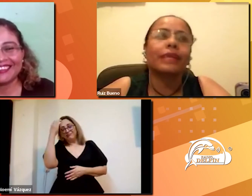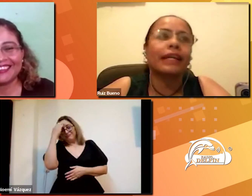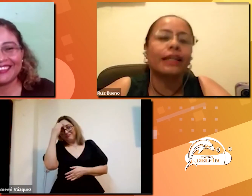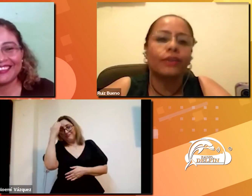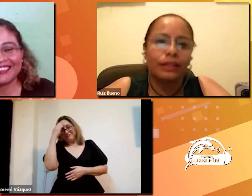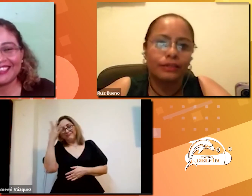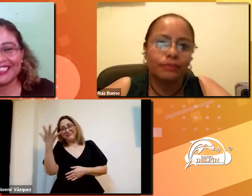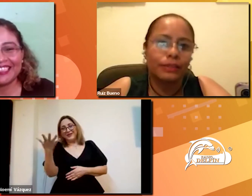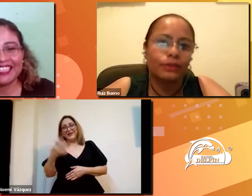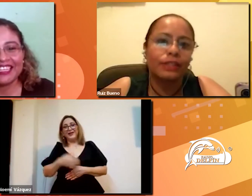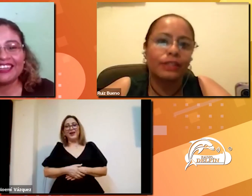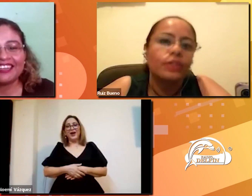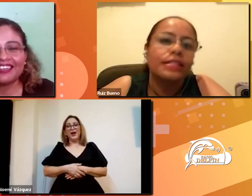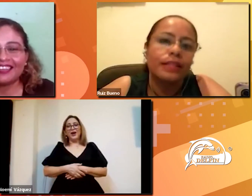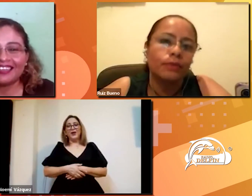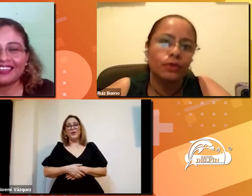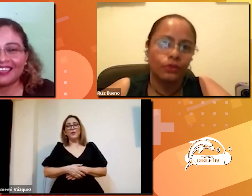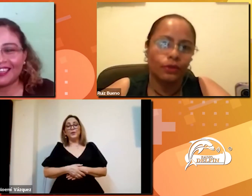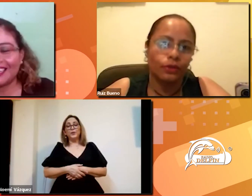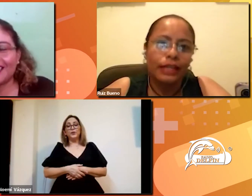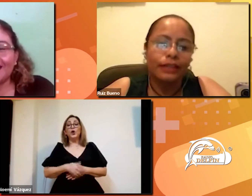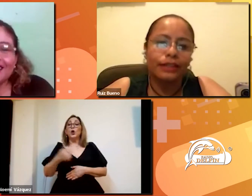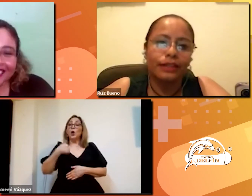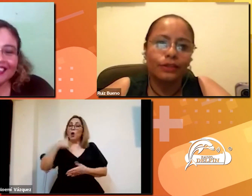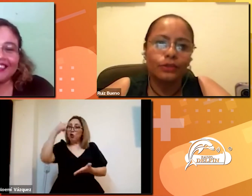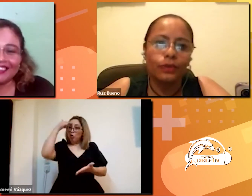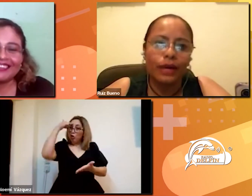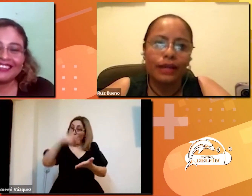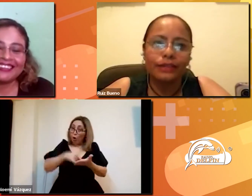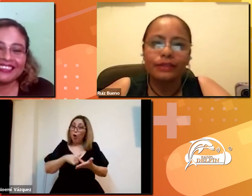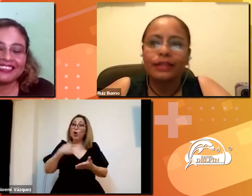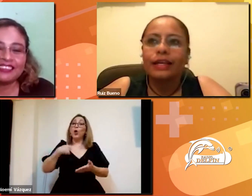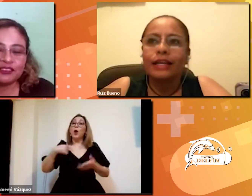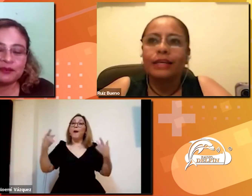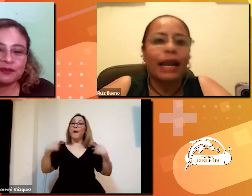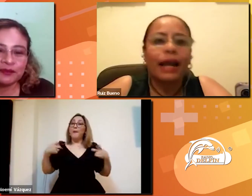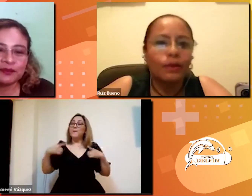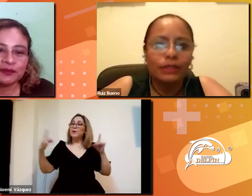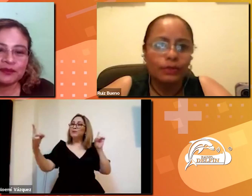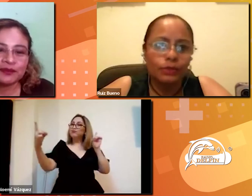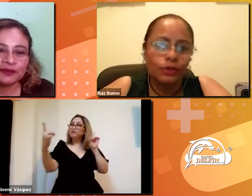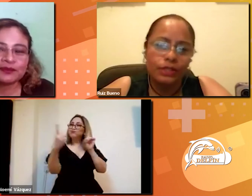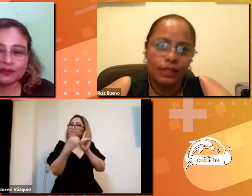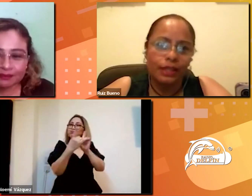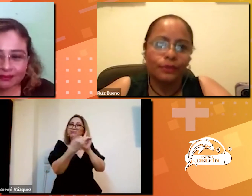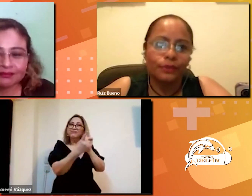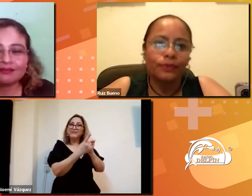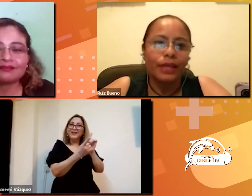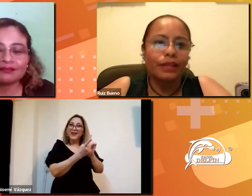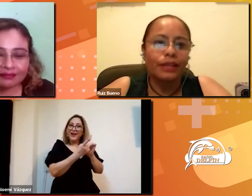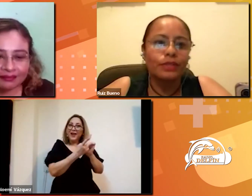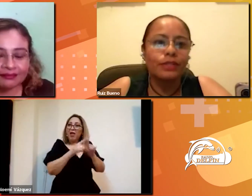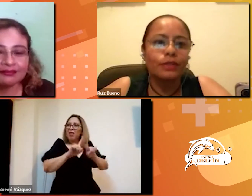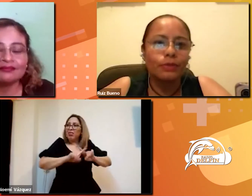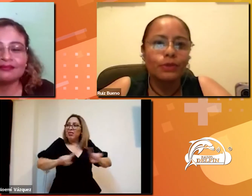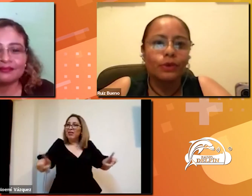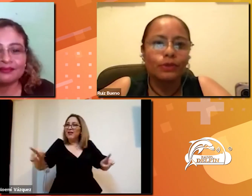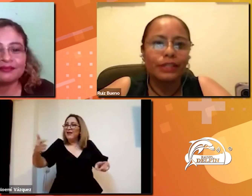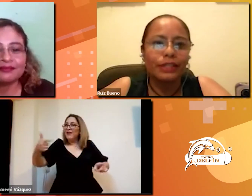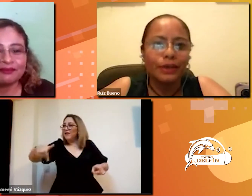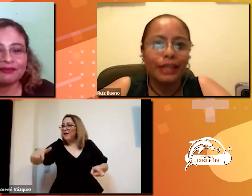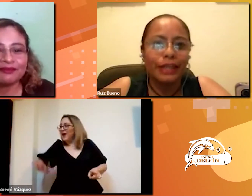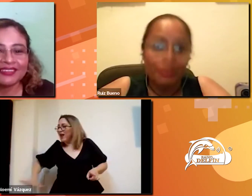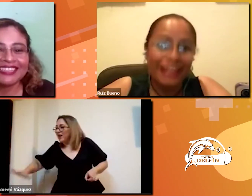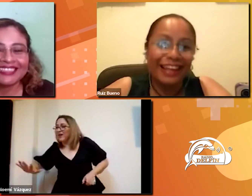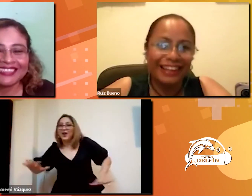yo siempre he creído que las personas coincidimos, ¿no? De tantos lugares, y para algo estamos coincidiendo. Entonces, nos hemos